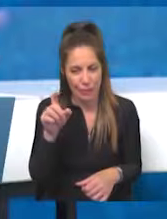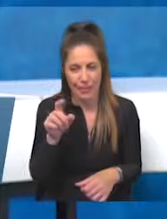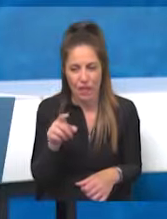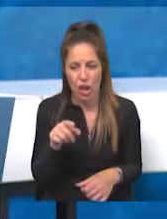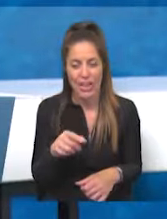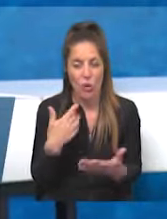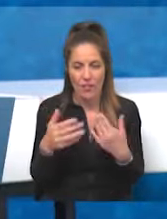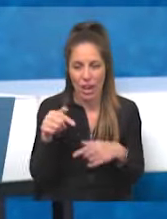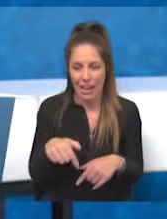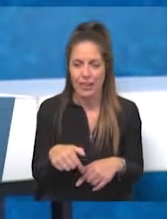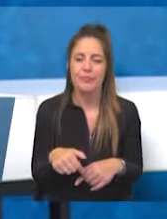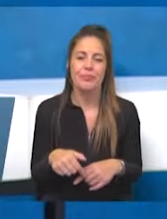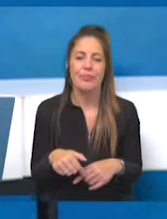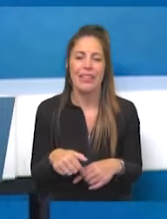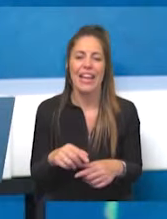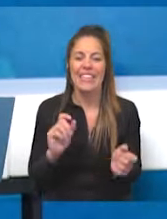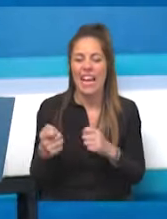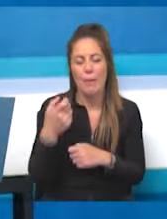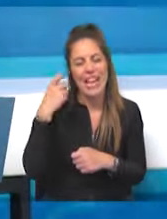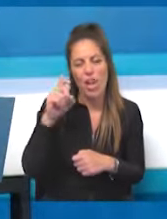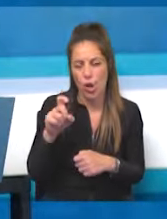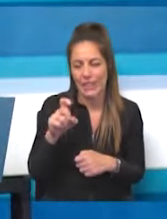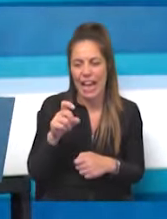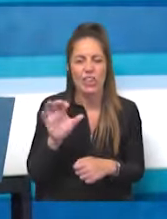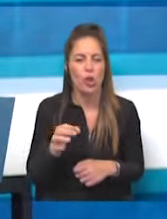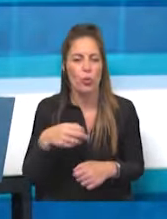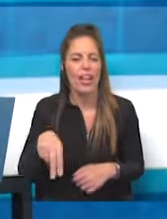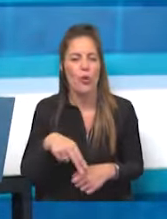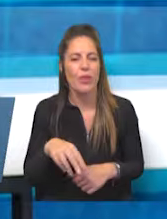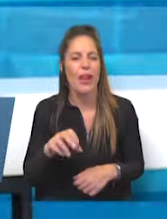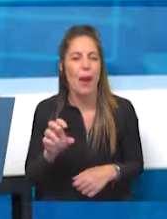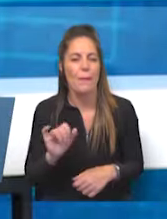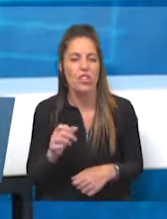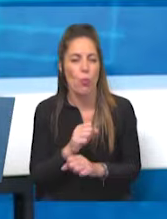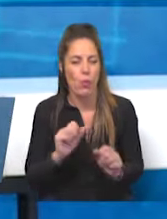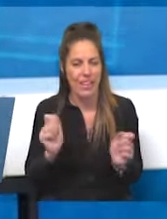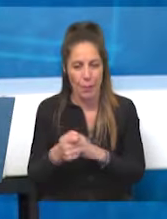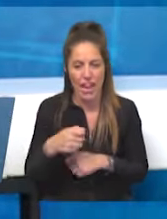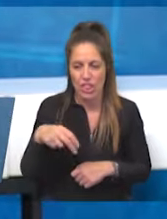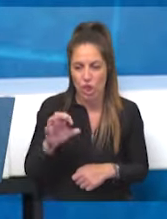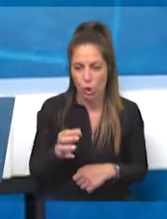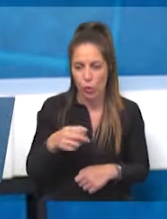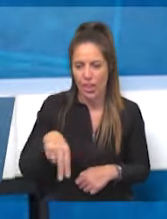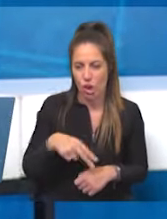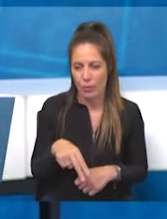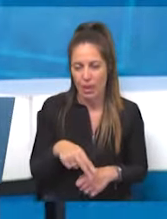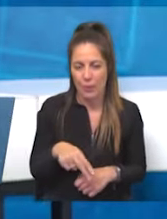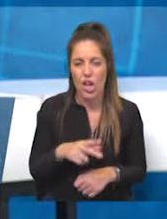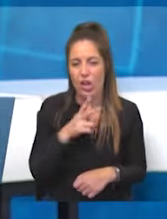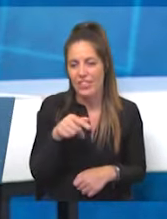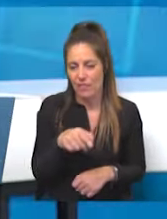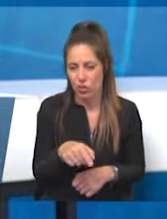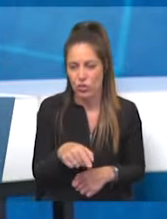con Daniel acá más de una ocasión eso de que cambie la lógica no de octubre noviembre a mayo puede cambiar también de octubre a noviembre a qué voy un poco lo decías vos